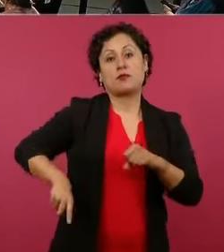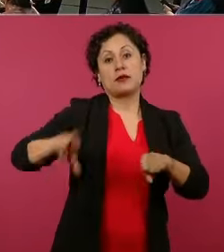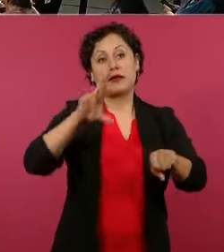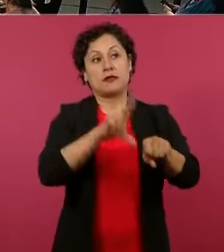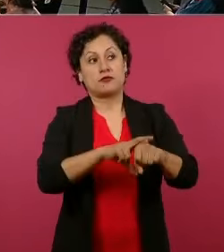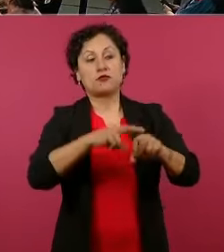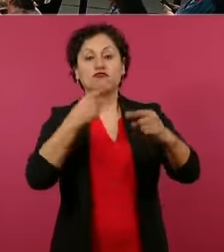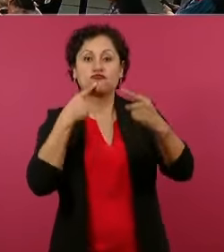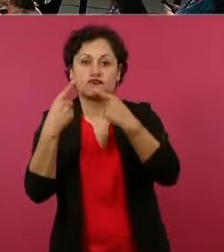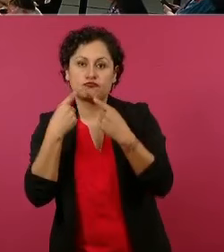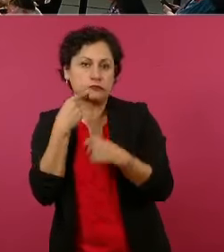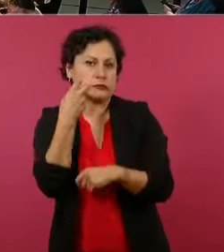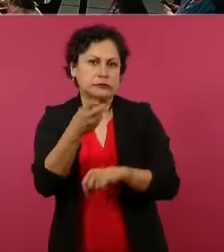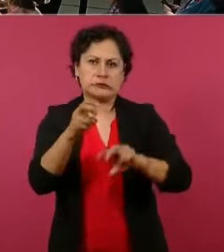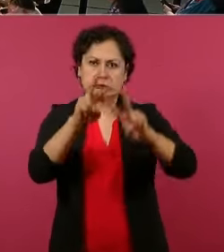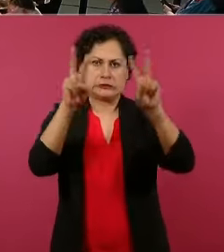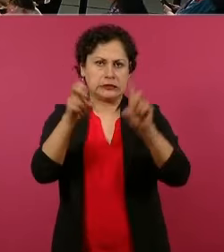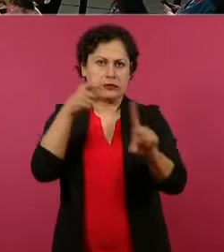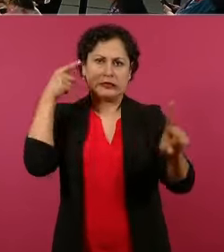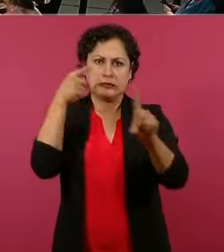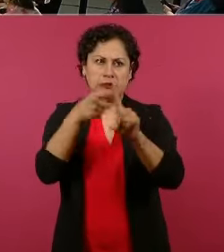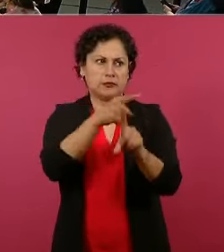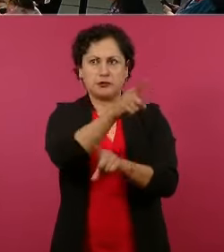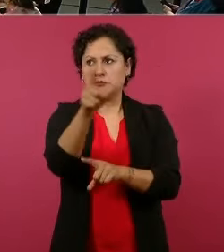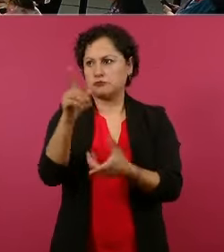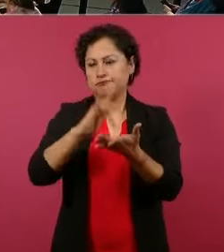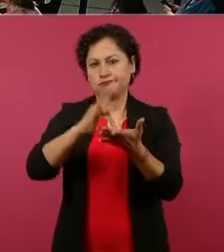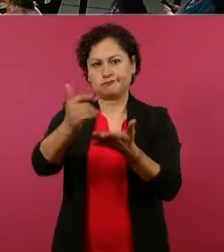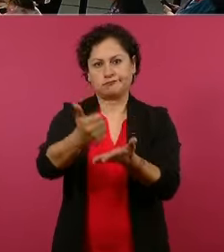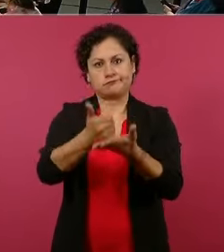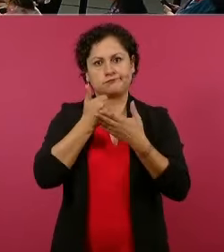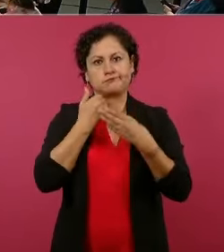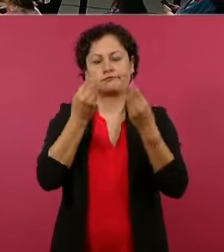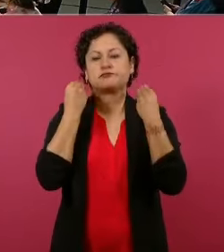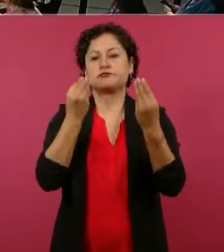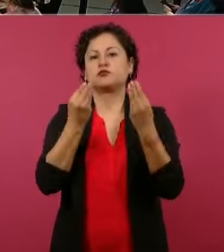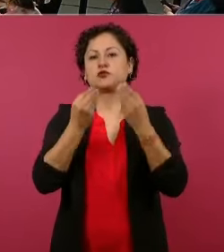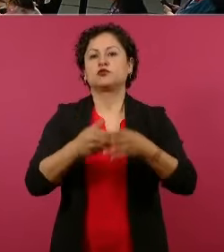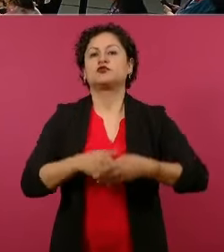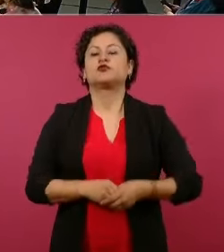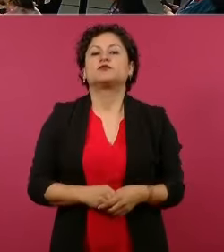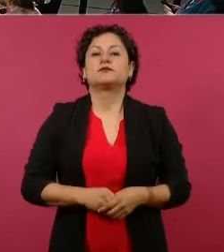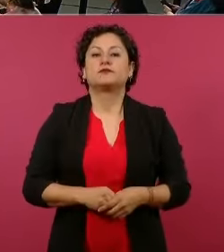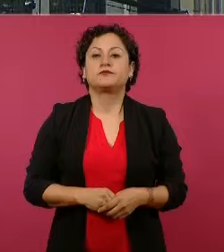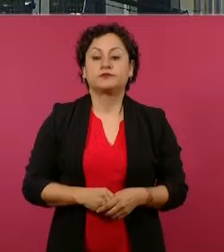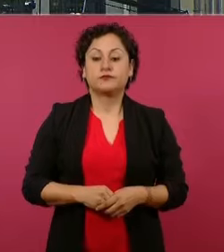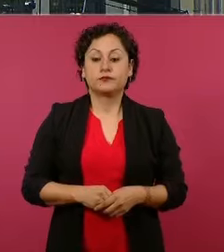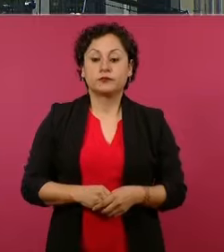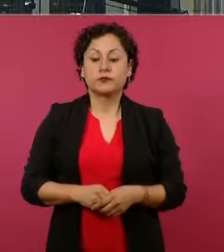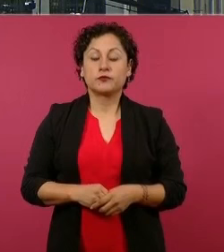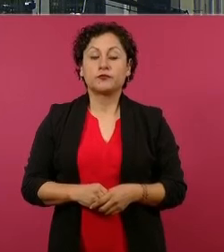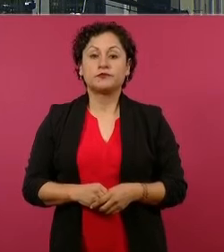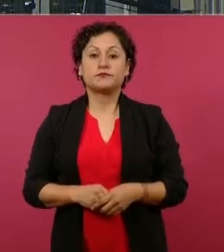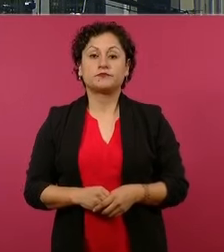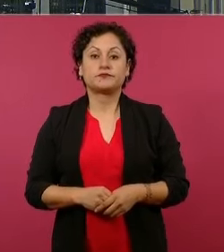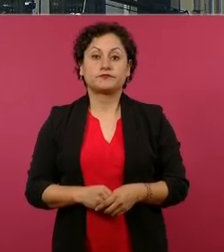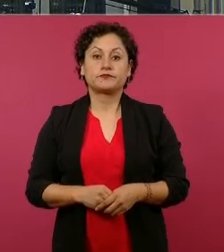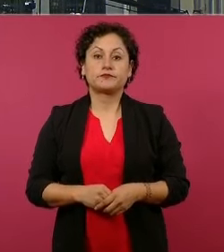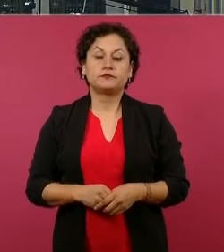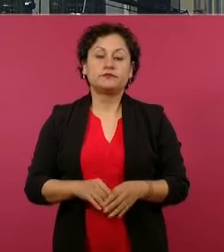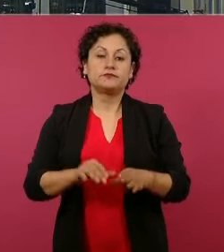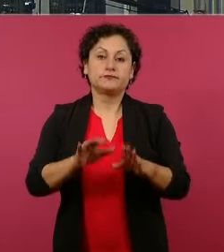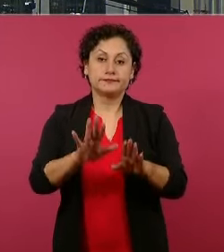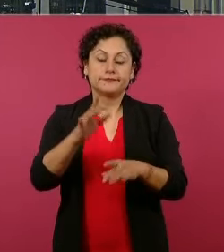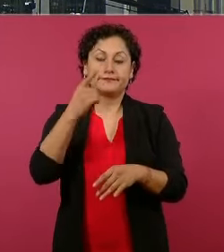muchísimo gracias Sí el calendario como vamos a estar cada 15